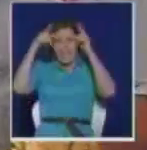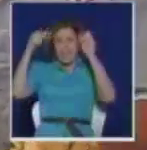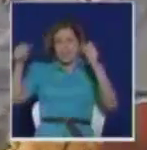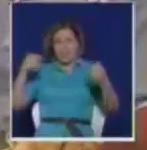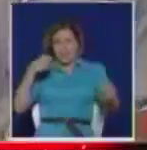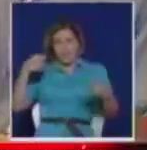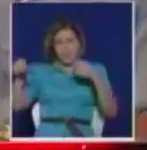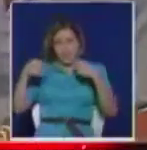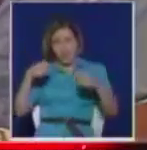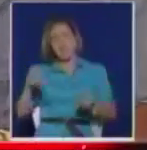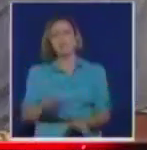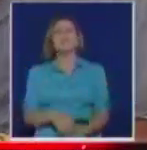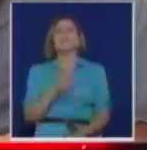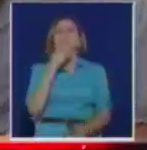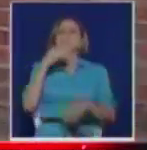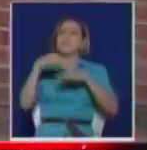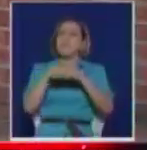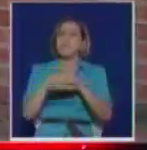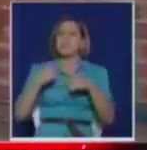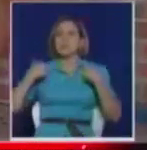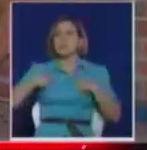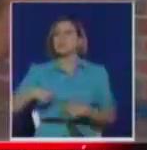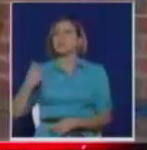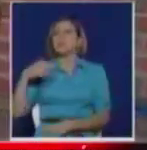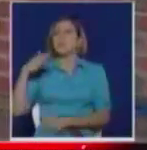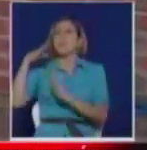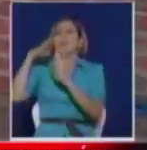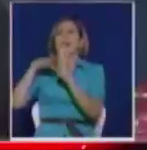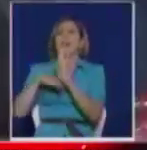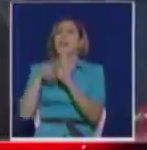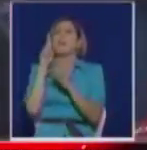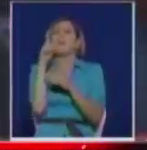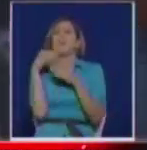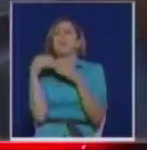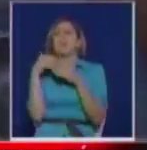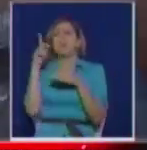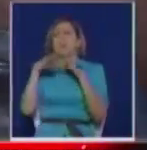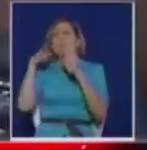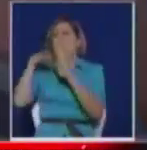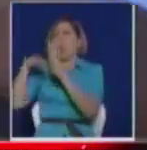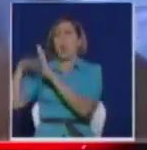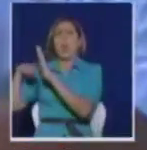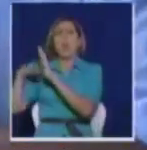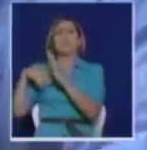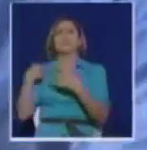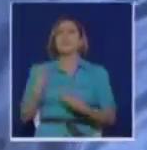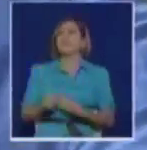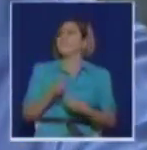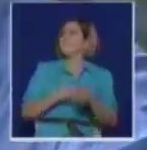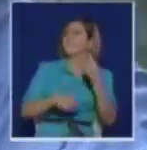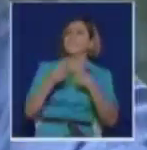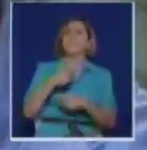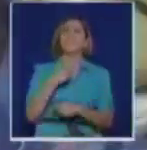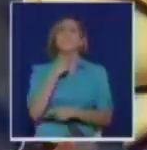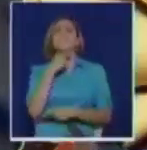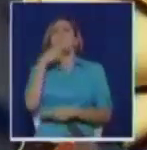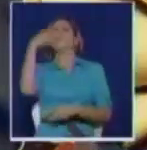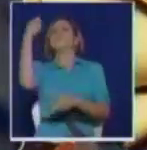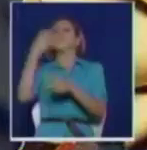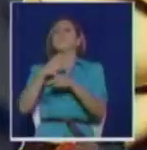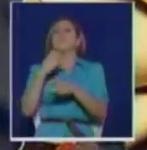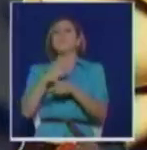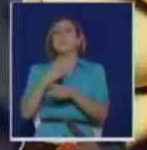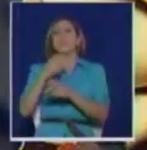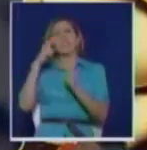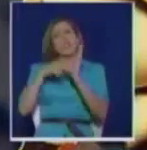calzado. Artículos que ingresan al país por menos de un dólar han afectado el precio de estos productos nacionalmente. Mientras que en el primer trimestre del año 2012